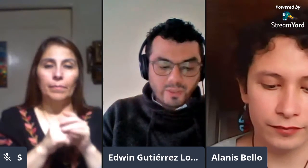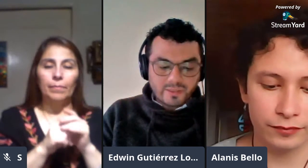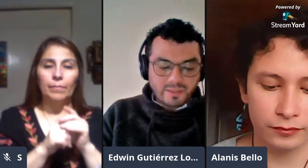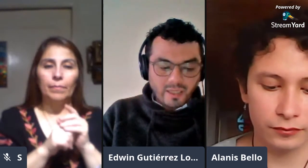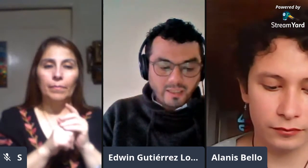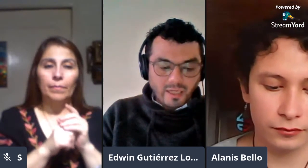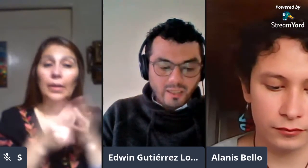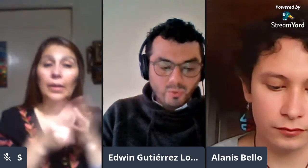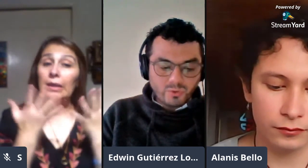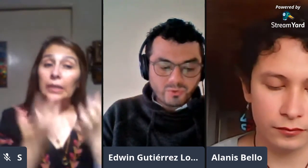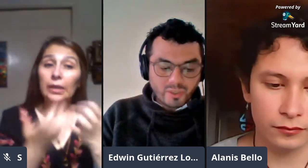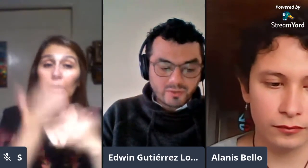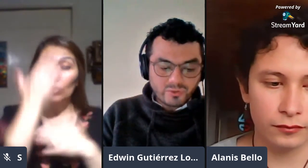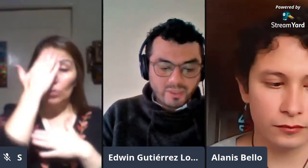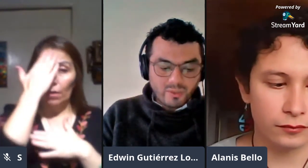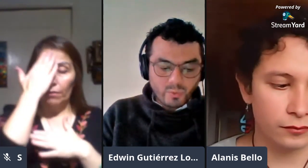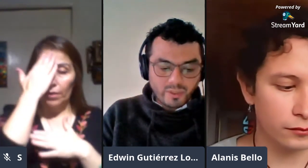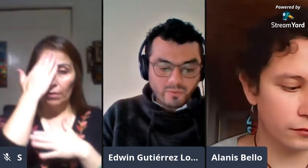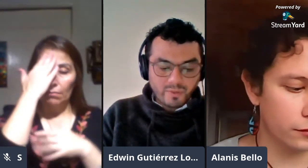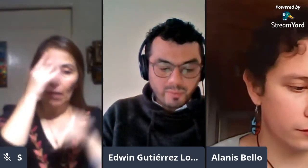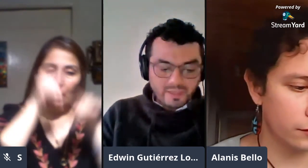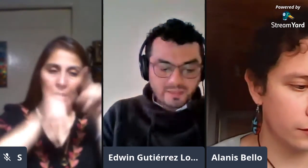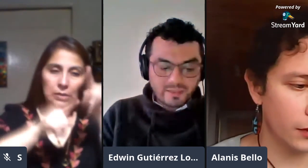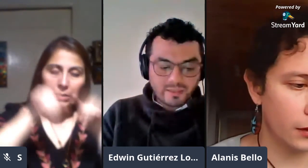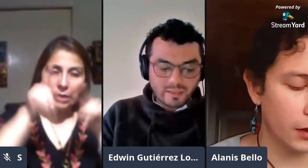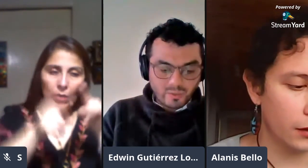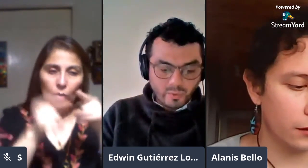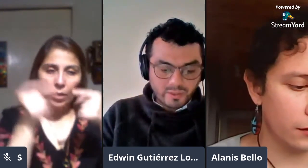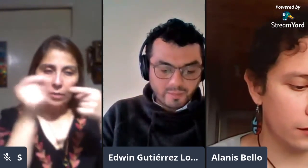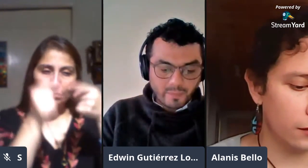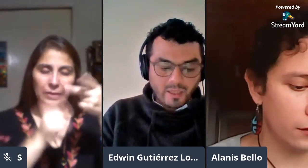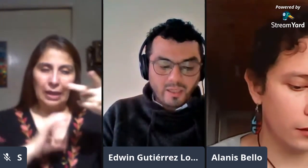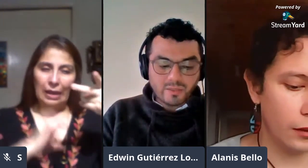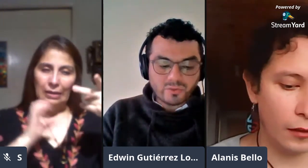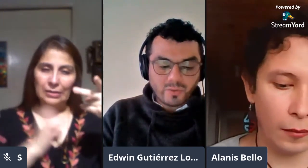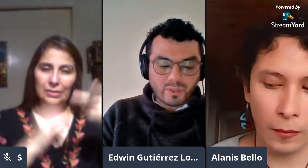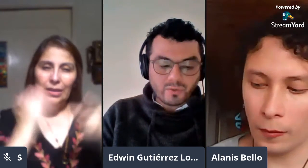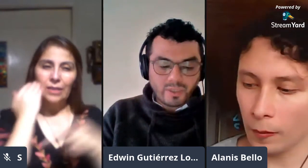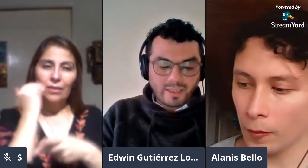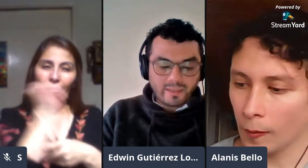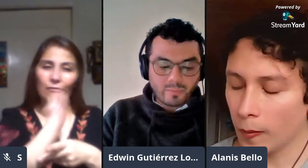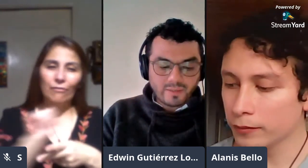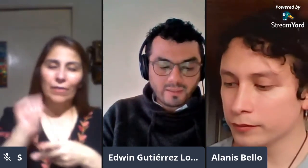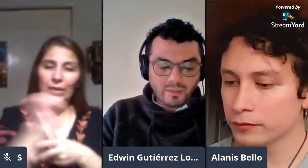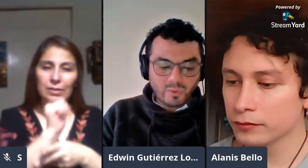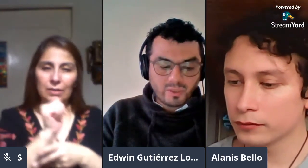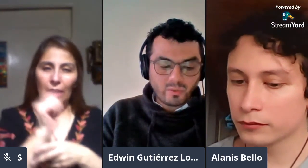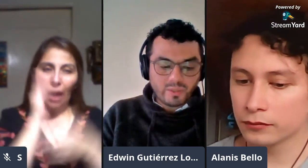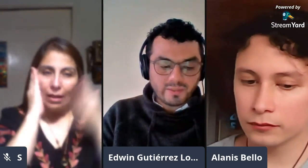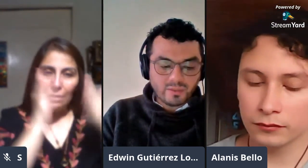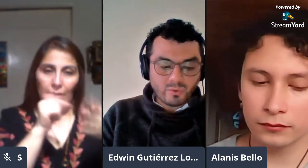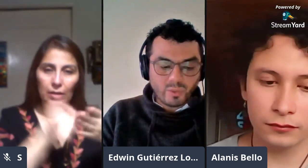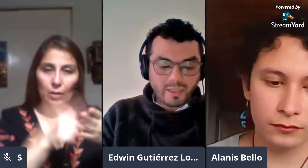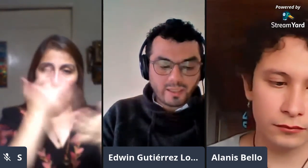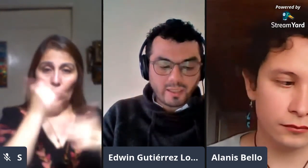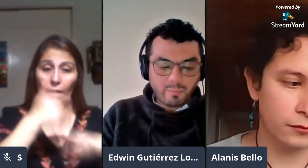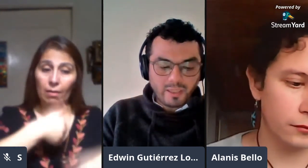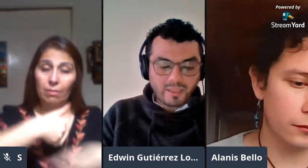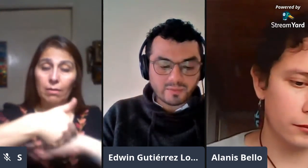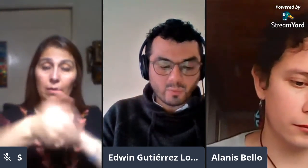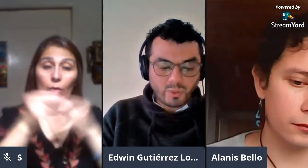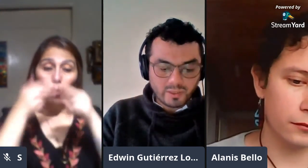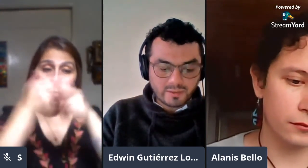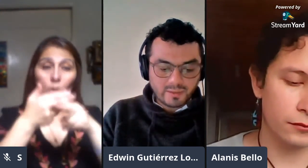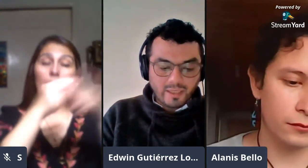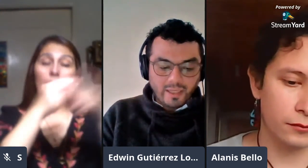Quisiera saber si hay algunos rasgos del cuidado feminista a tener en cuenta. Eso sabiendo que la demanda del cuidado ha sido una carga